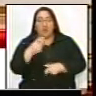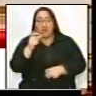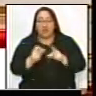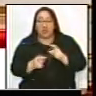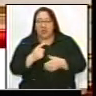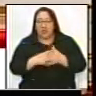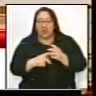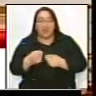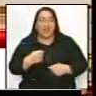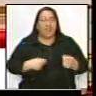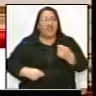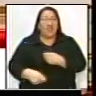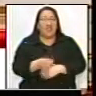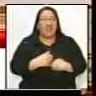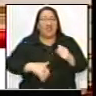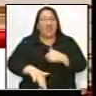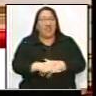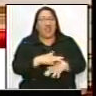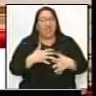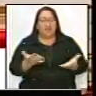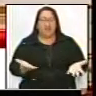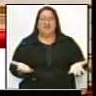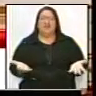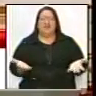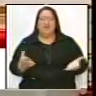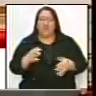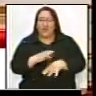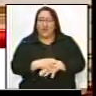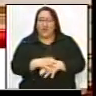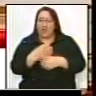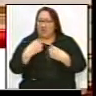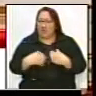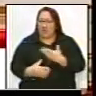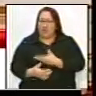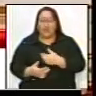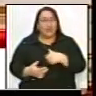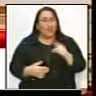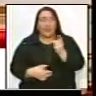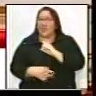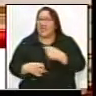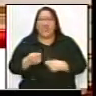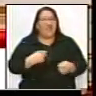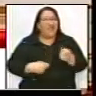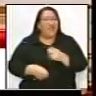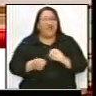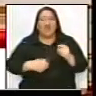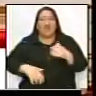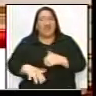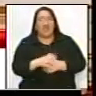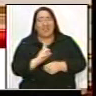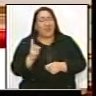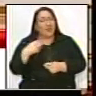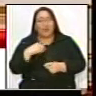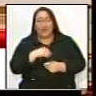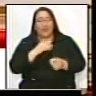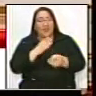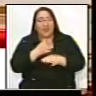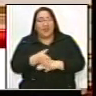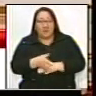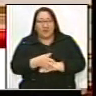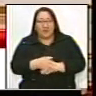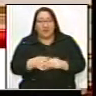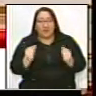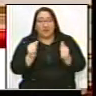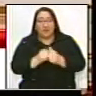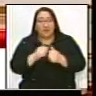son traficantes de tierras. Doctora, nosotros no somos traficantes de tierra. Nosotros entramos con